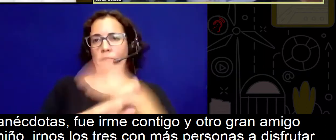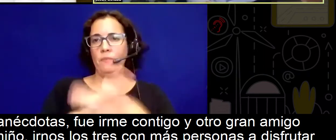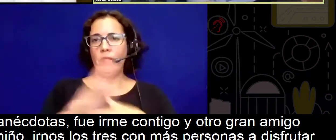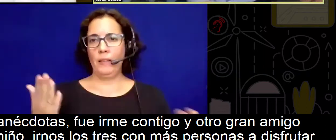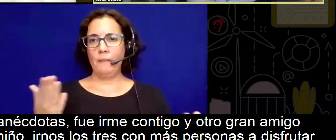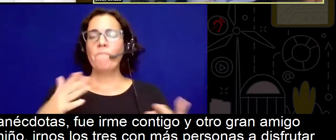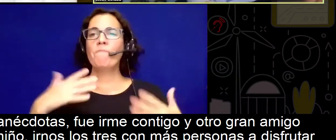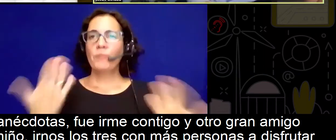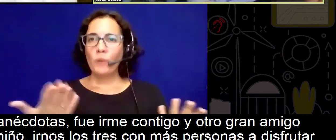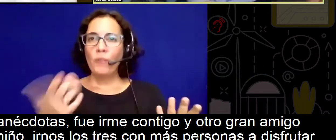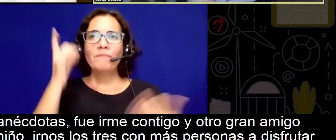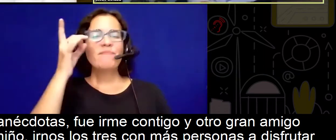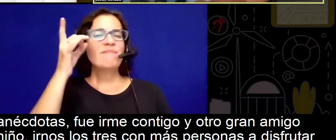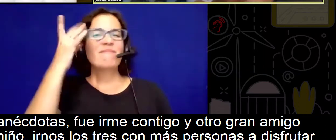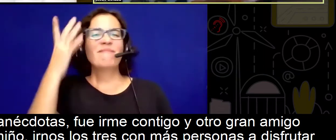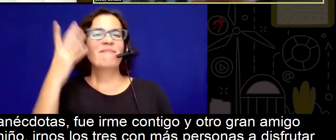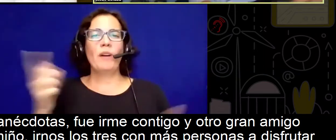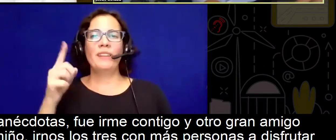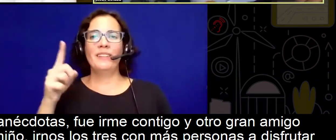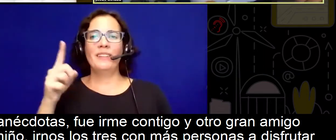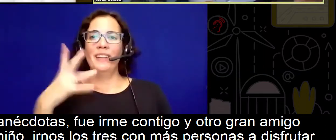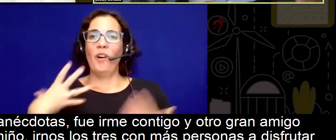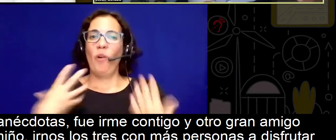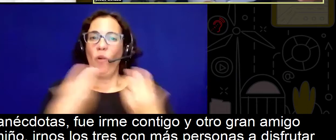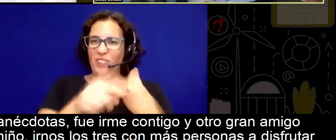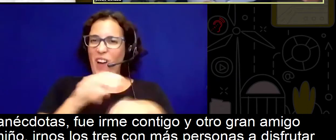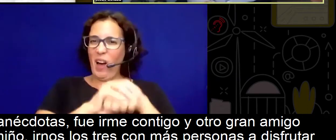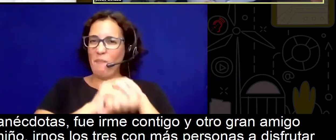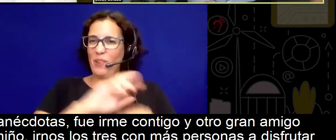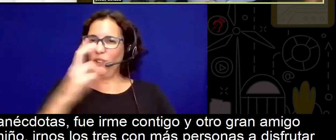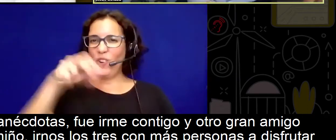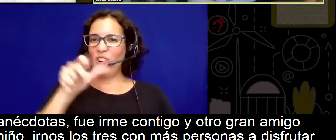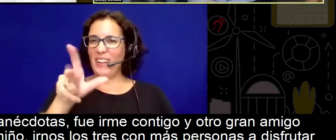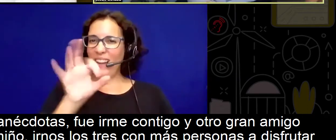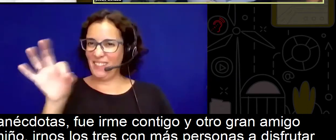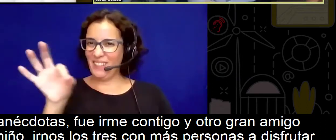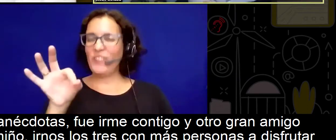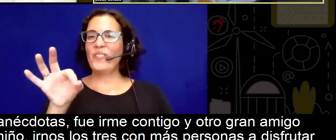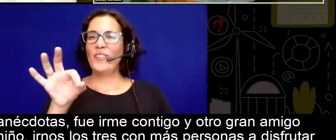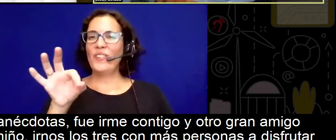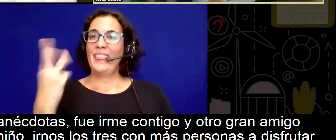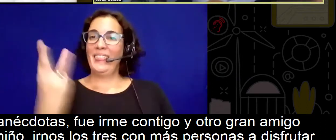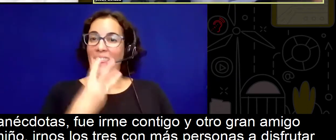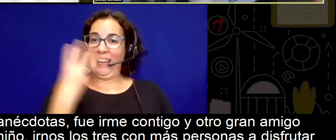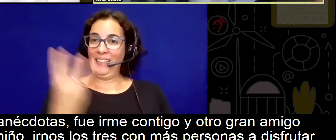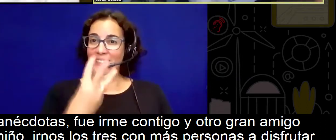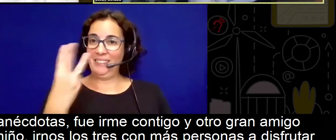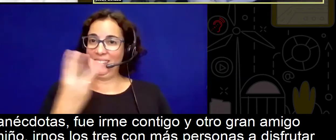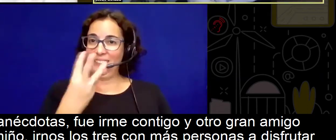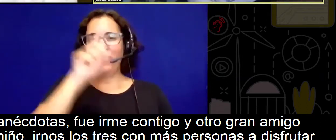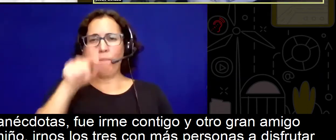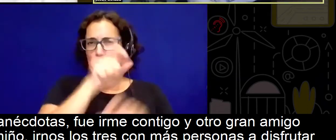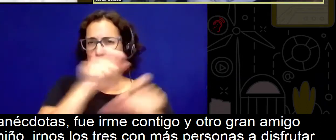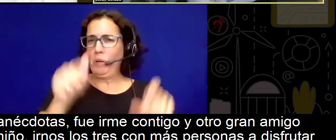Jesús, pues fue irme contigo y con otro gran amigo nuestro, con Nacho Tremiño, irnos los tres, también con más personas, que nos